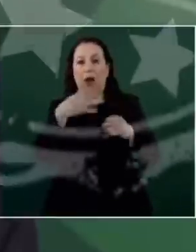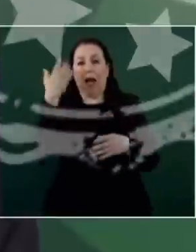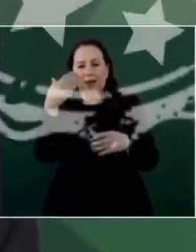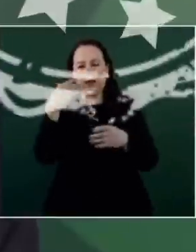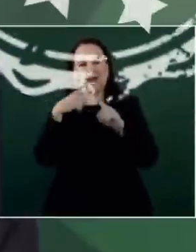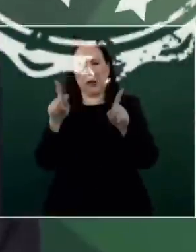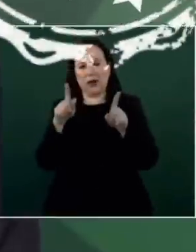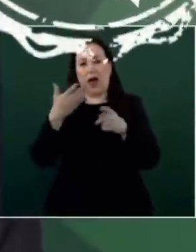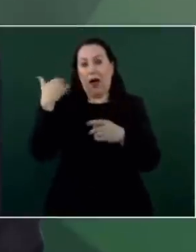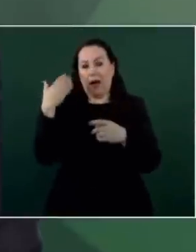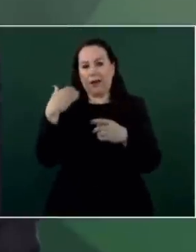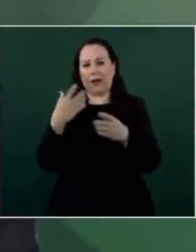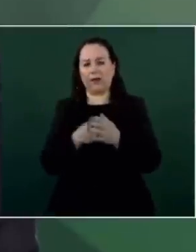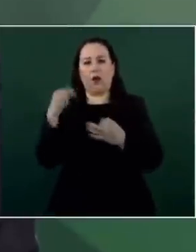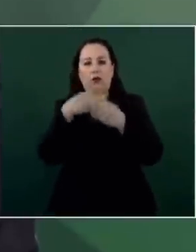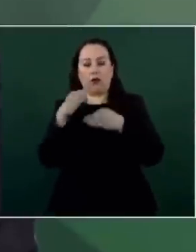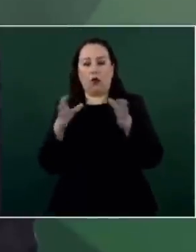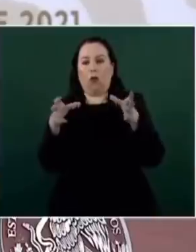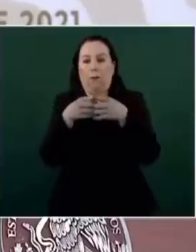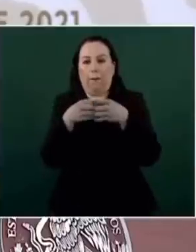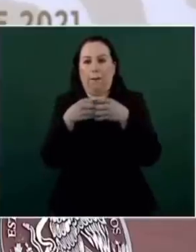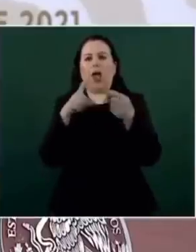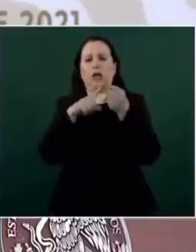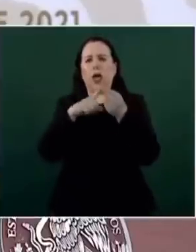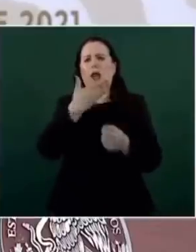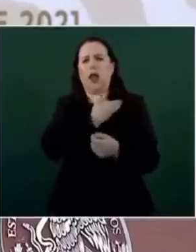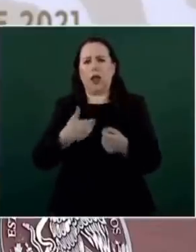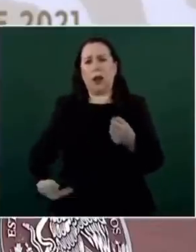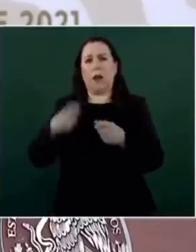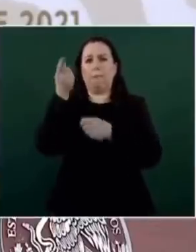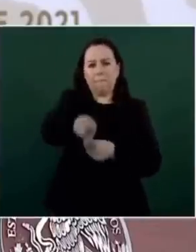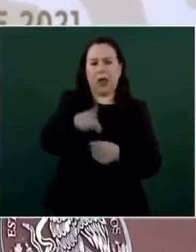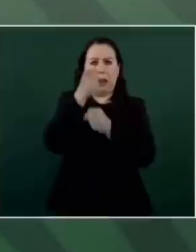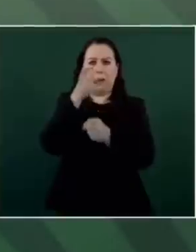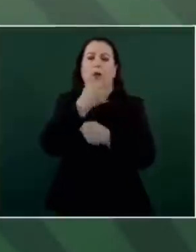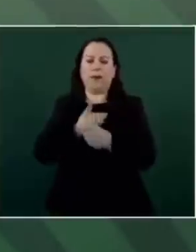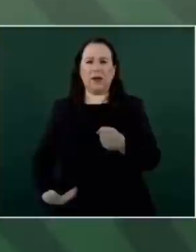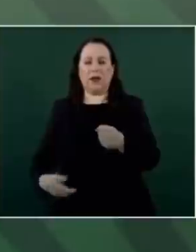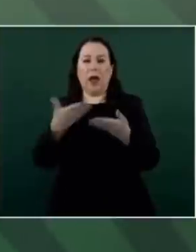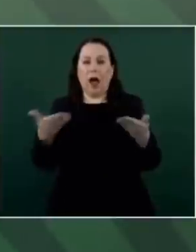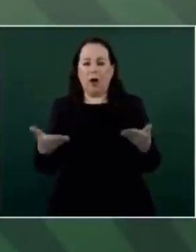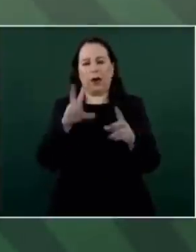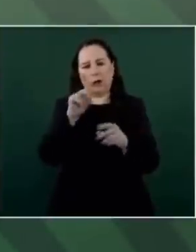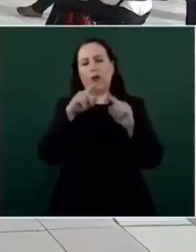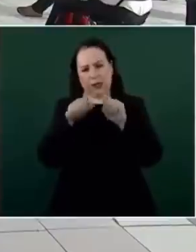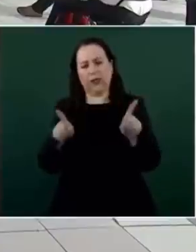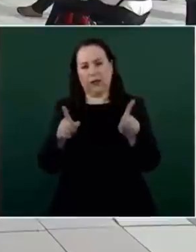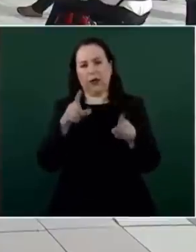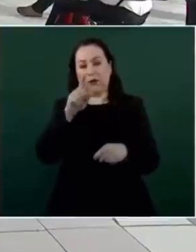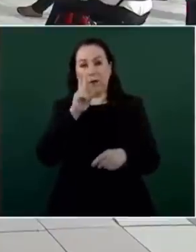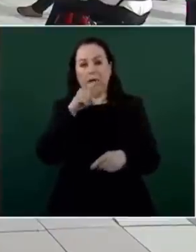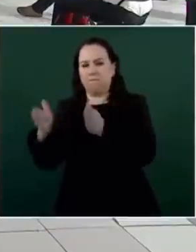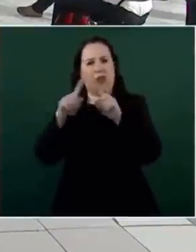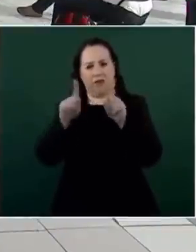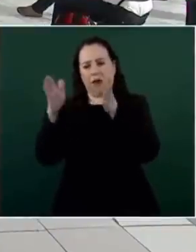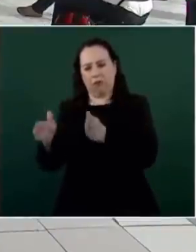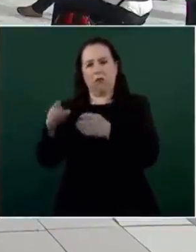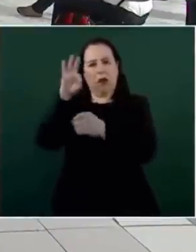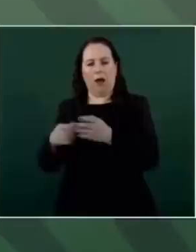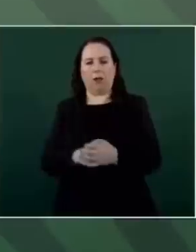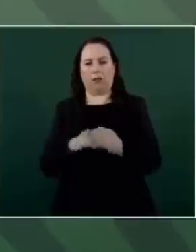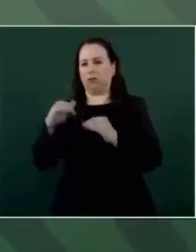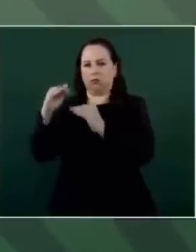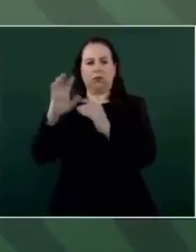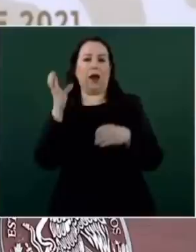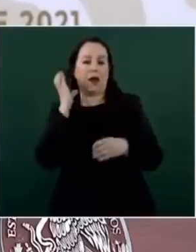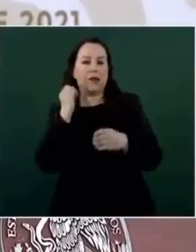Antes, el poder de los poderes era el presidente, ahora no. Miren lo que está sucediendo en el Poder Judicial, en el Tribunal Electoral,